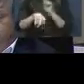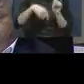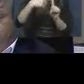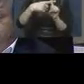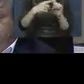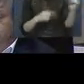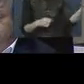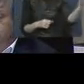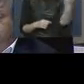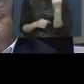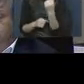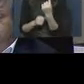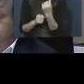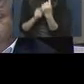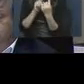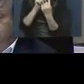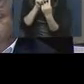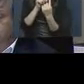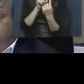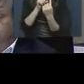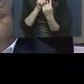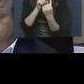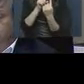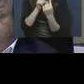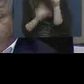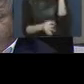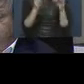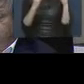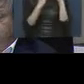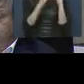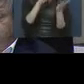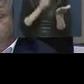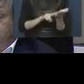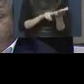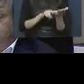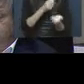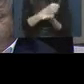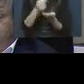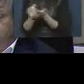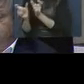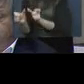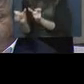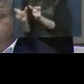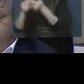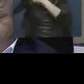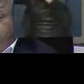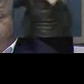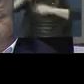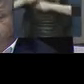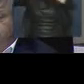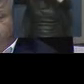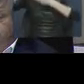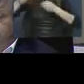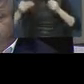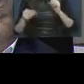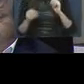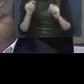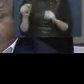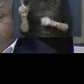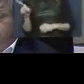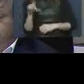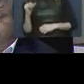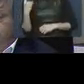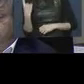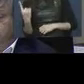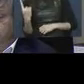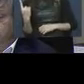en presencia del Tribunal Tributario Aduanero que se trate. Con esto se agrega un segundo actor y debiera haber